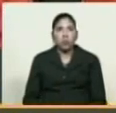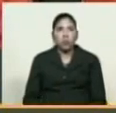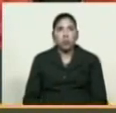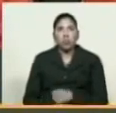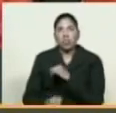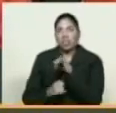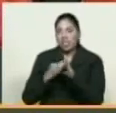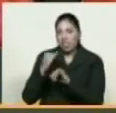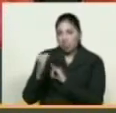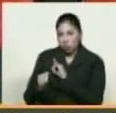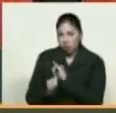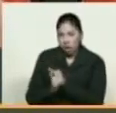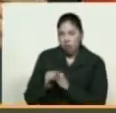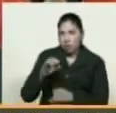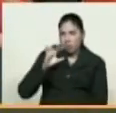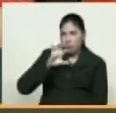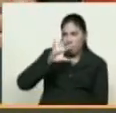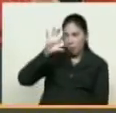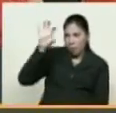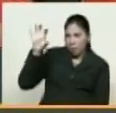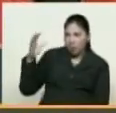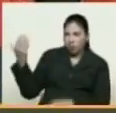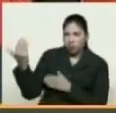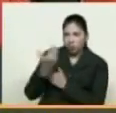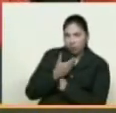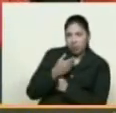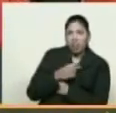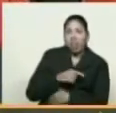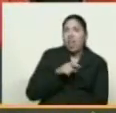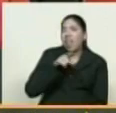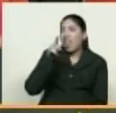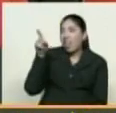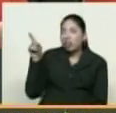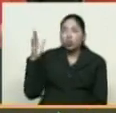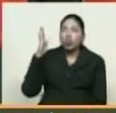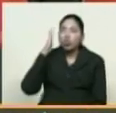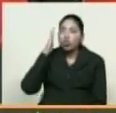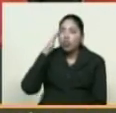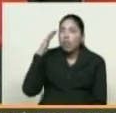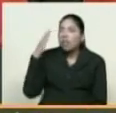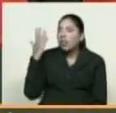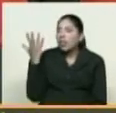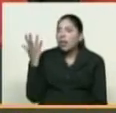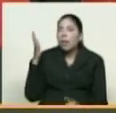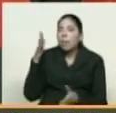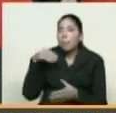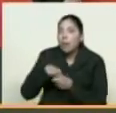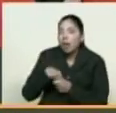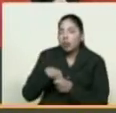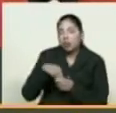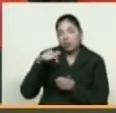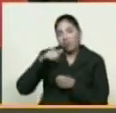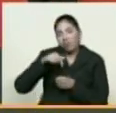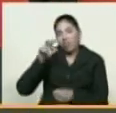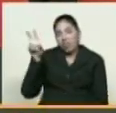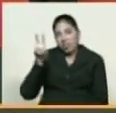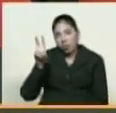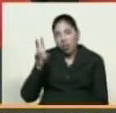verdad, ellos desconocen la realidad venezolana. Por ejemplo, es